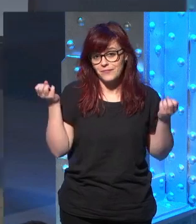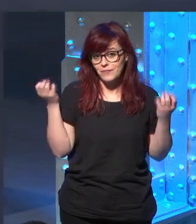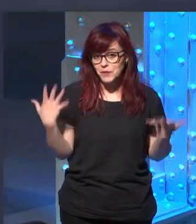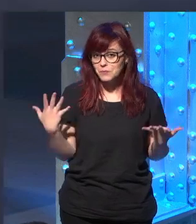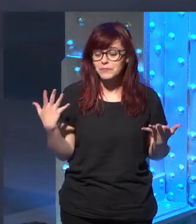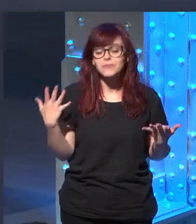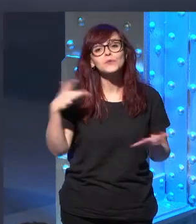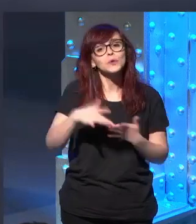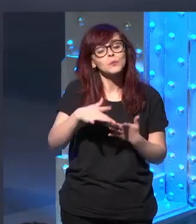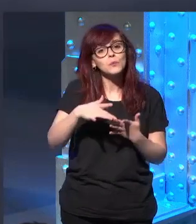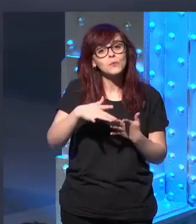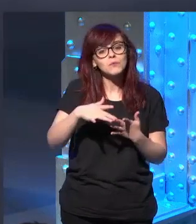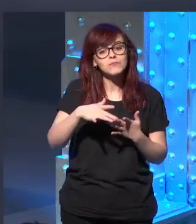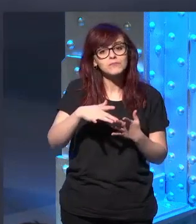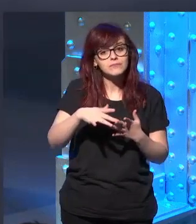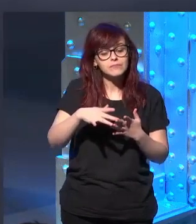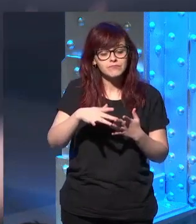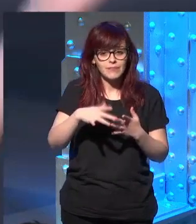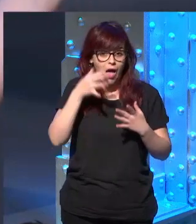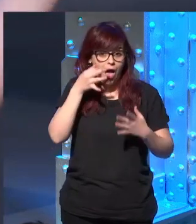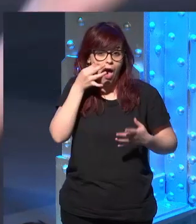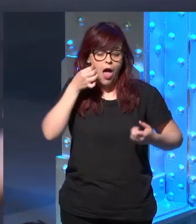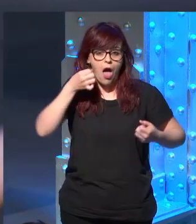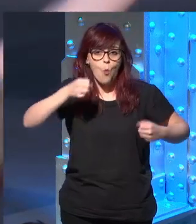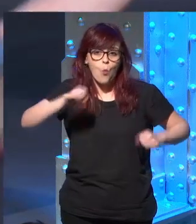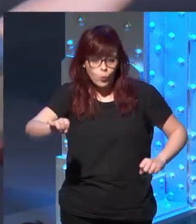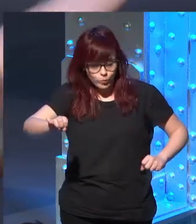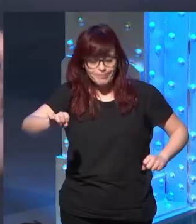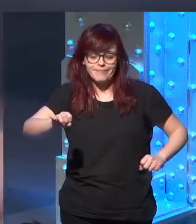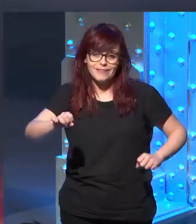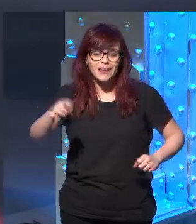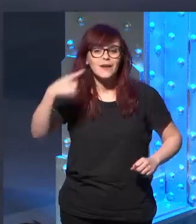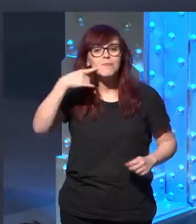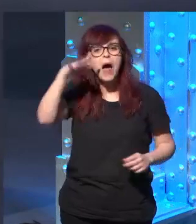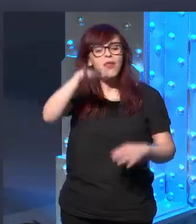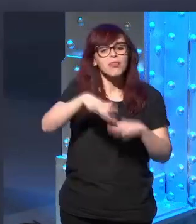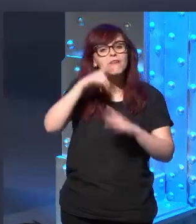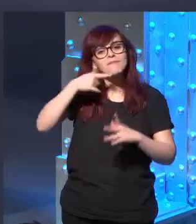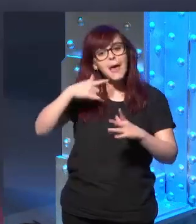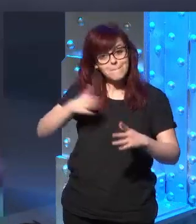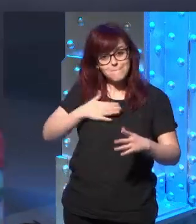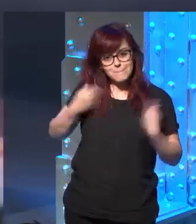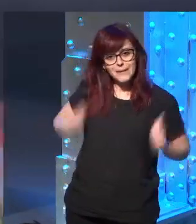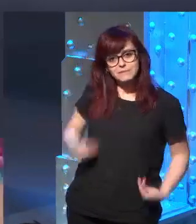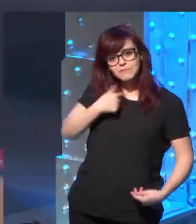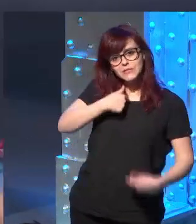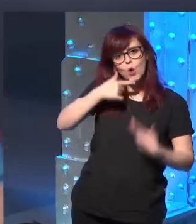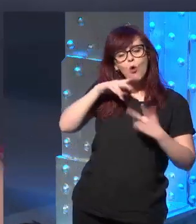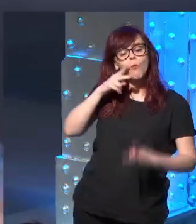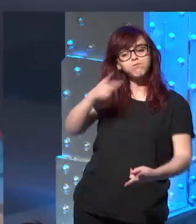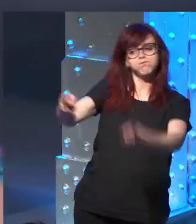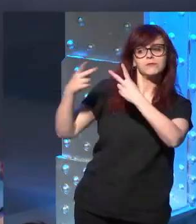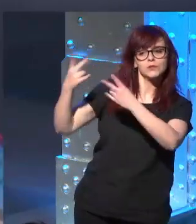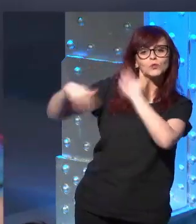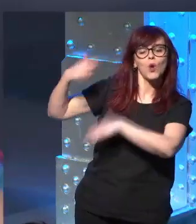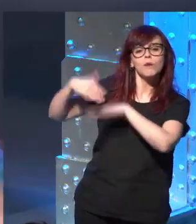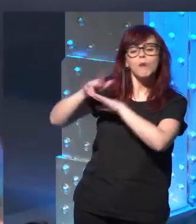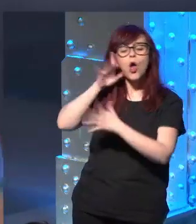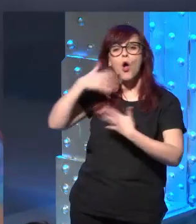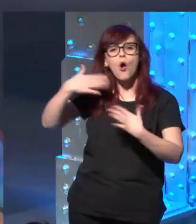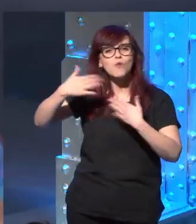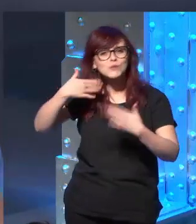Y bueno, básicamente, aunque bueno, ahora diga que ella esperaba otra cosa de mí, que esto es también una conversación muy loca que